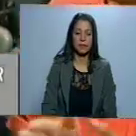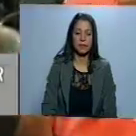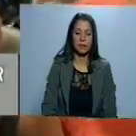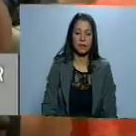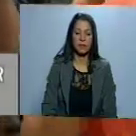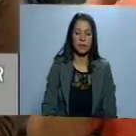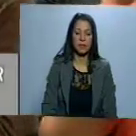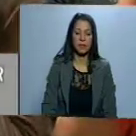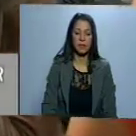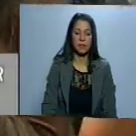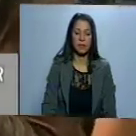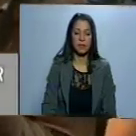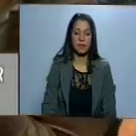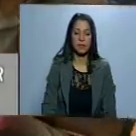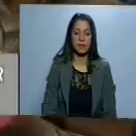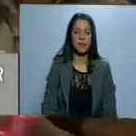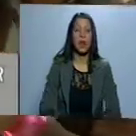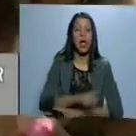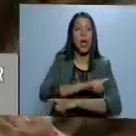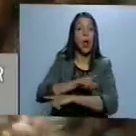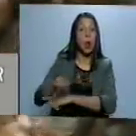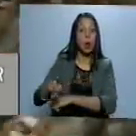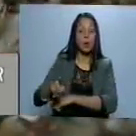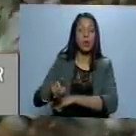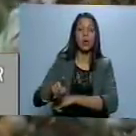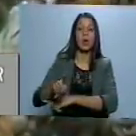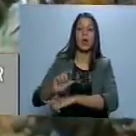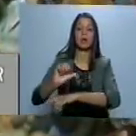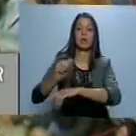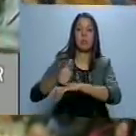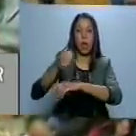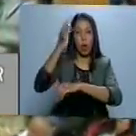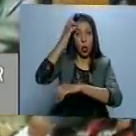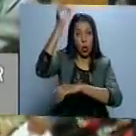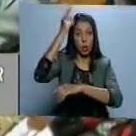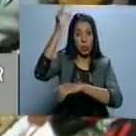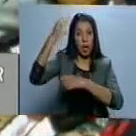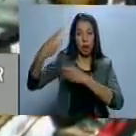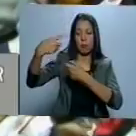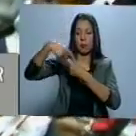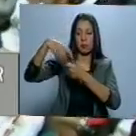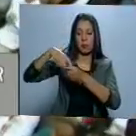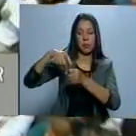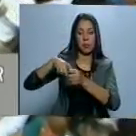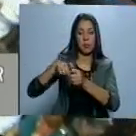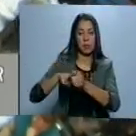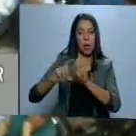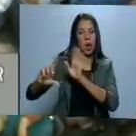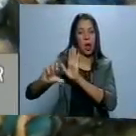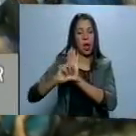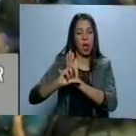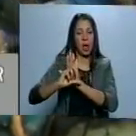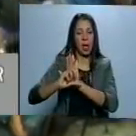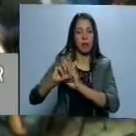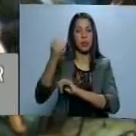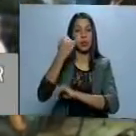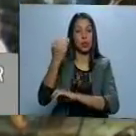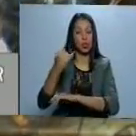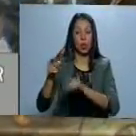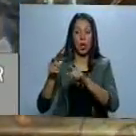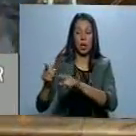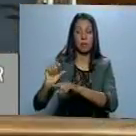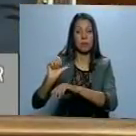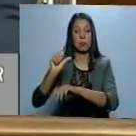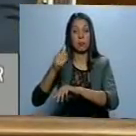No. Se ordena al Consejo Legislativo, como representante de la población del estado Zulia en cada uno de